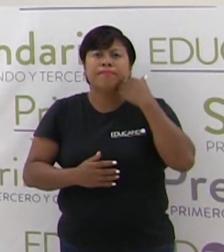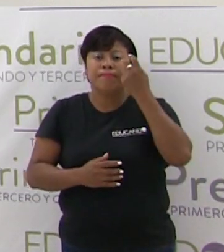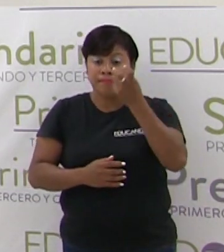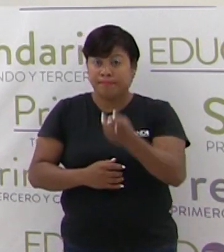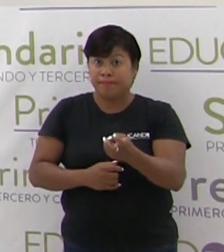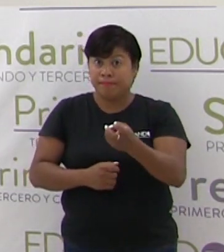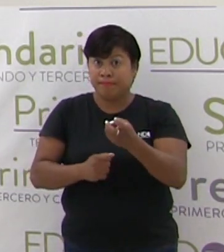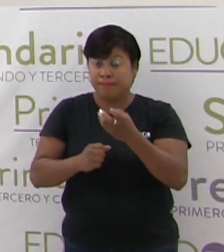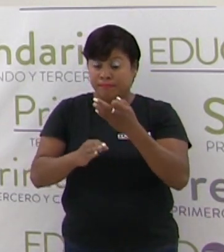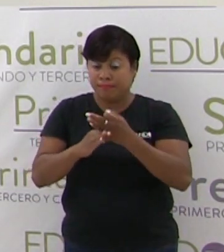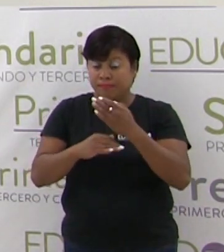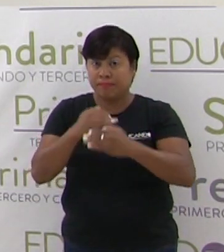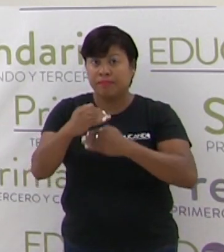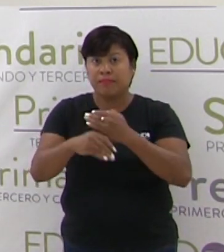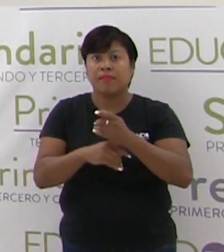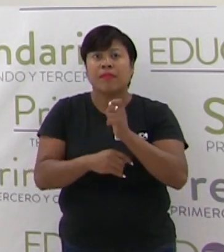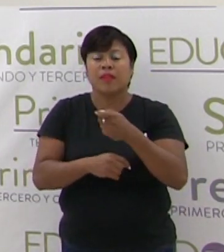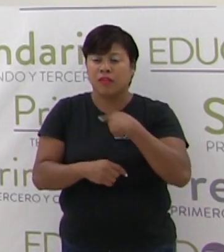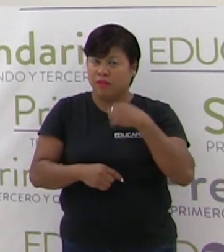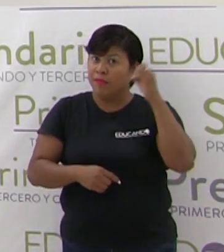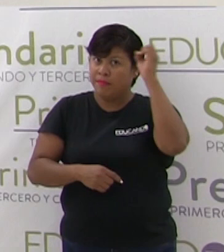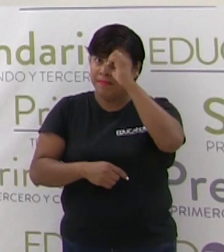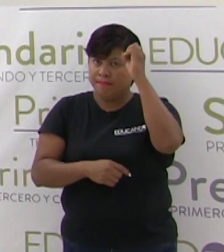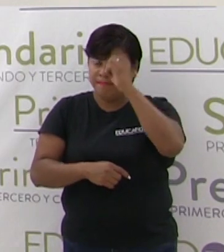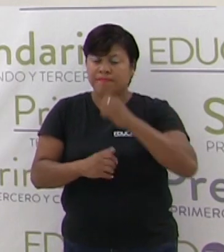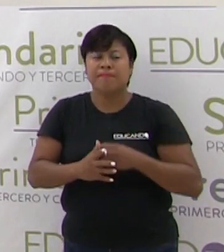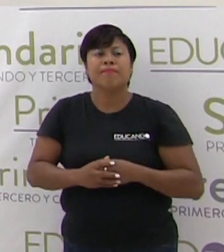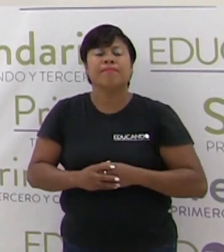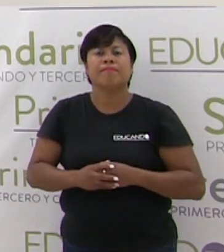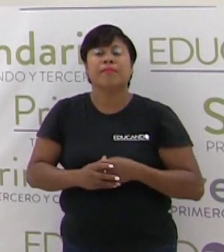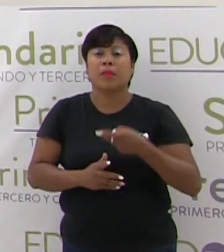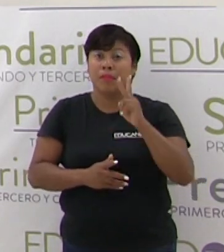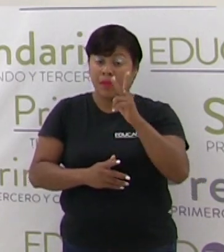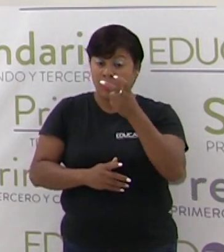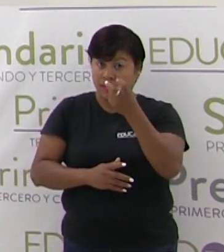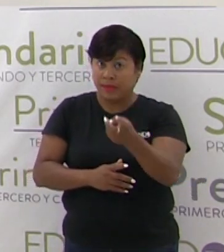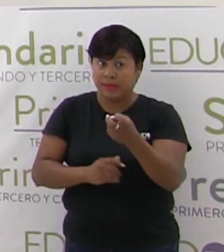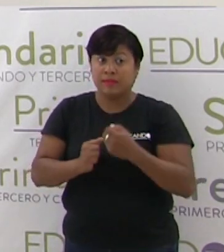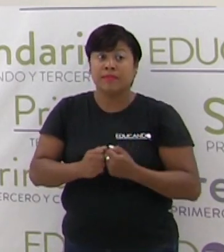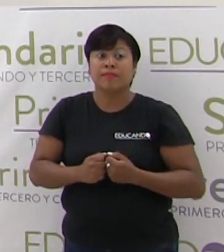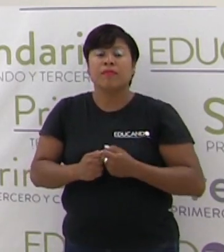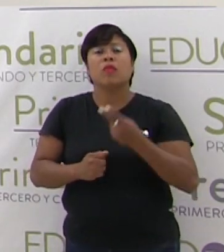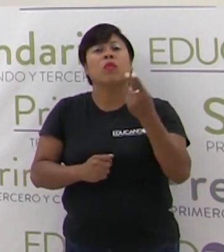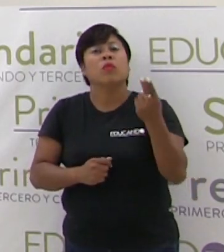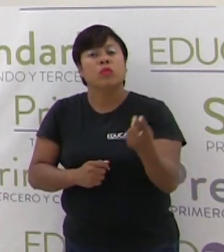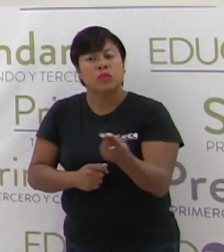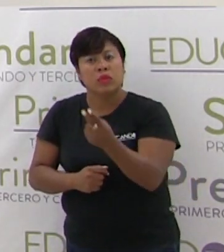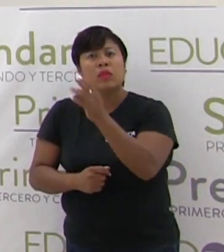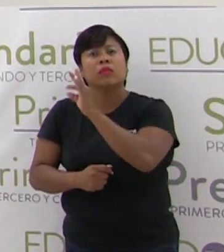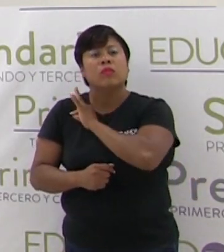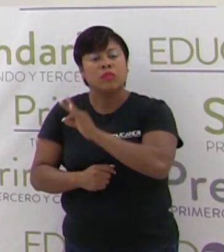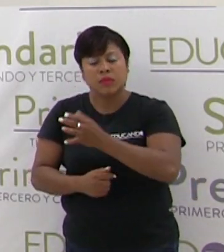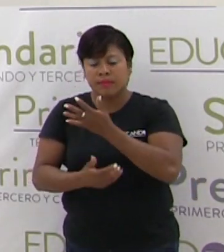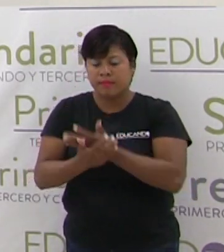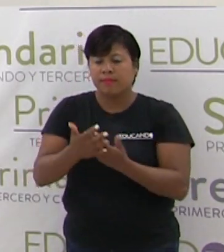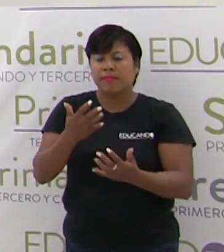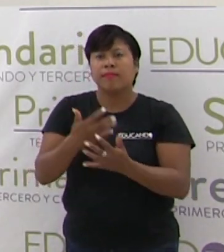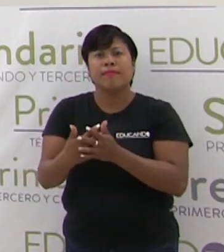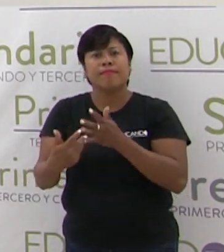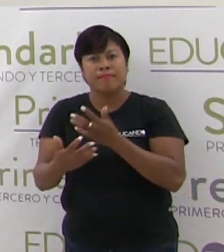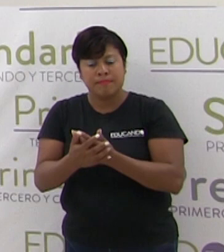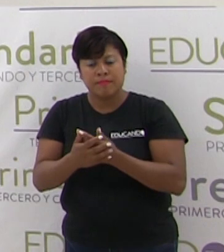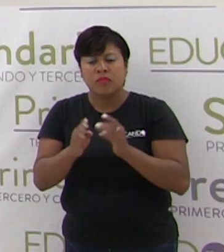decirles que estos pasos son los que yo estoy sugiriendo. Pero en general, ustedes pueden construir su